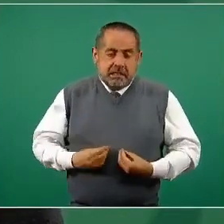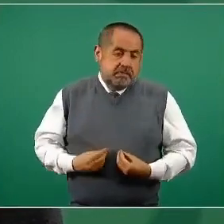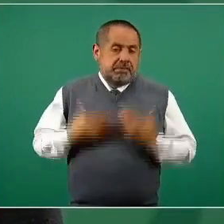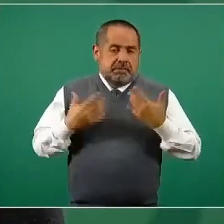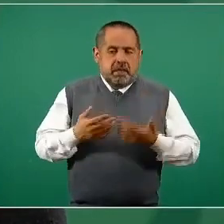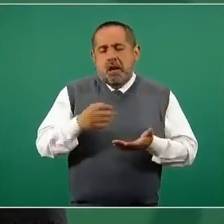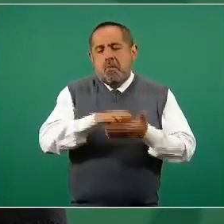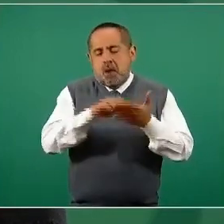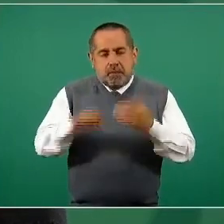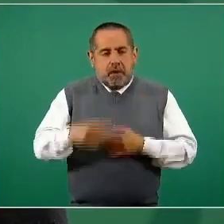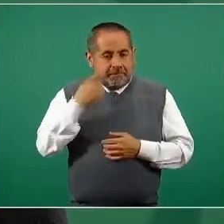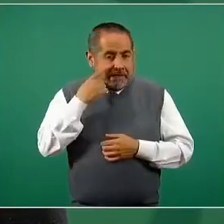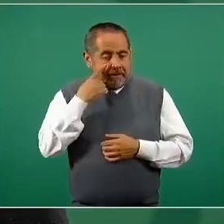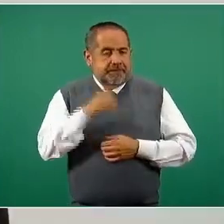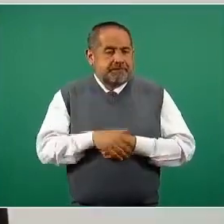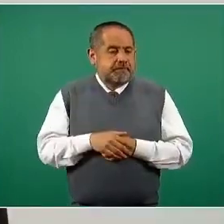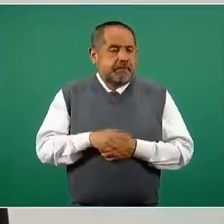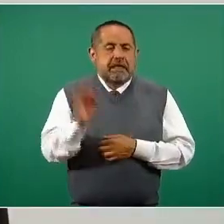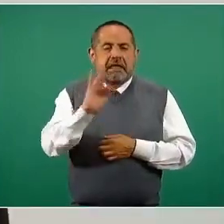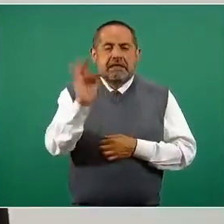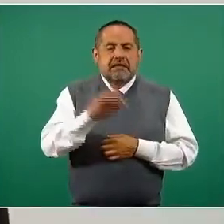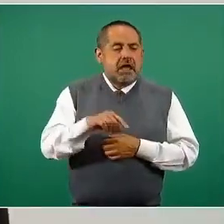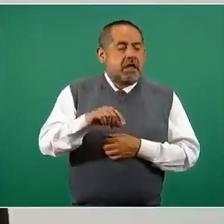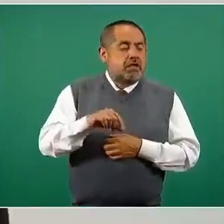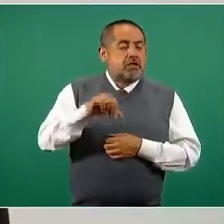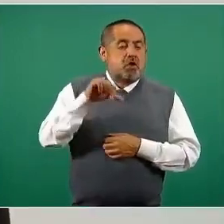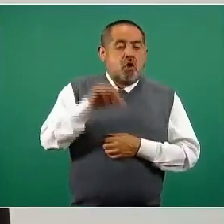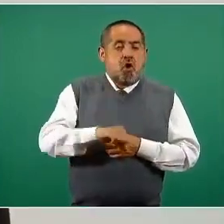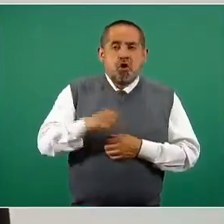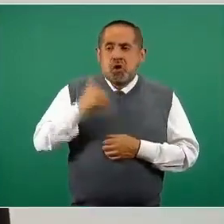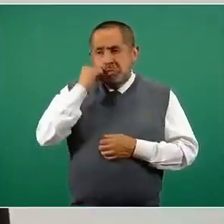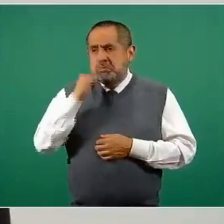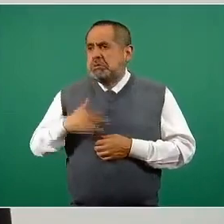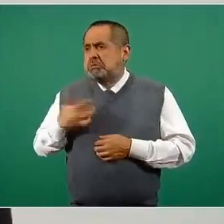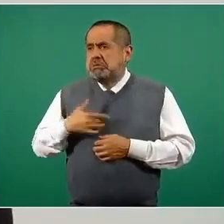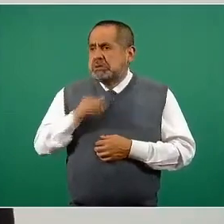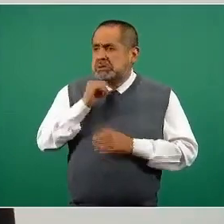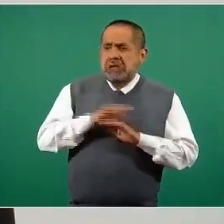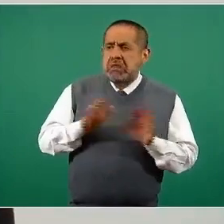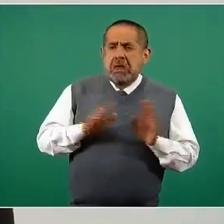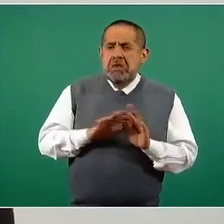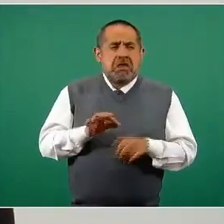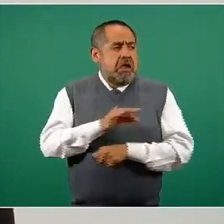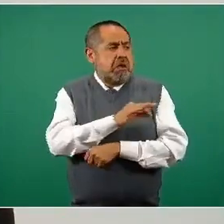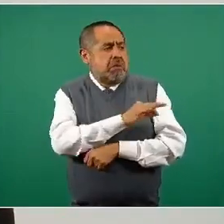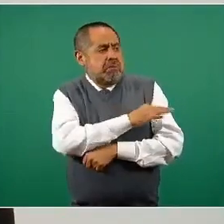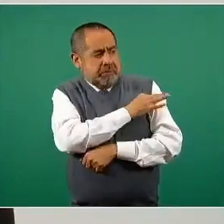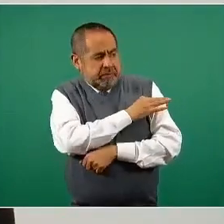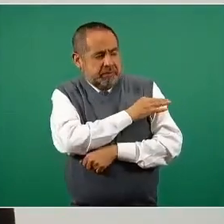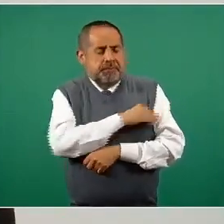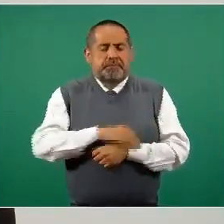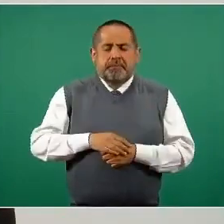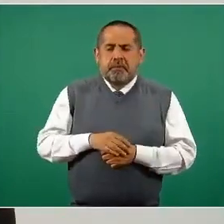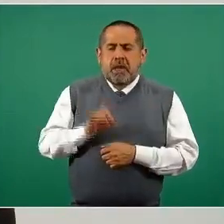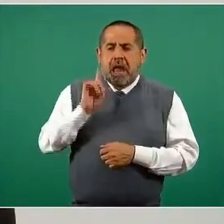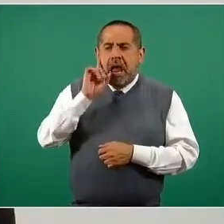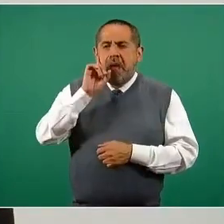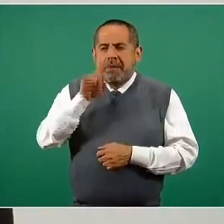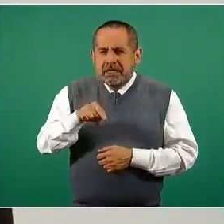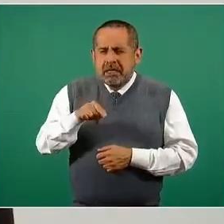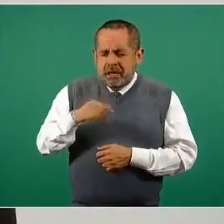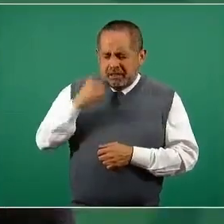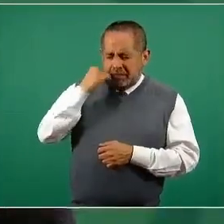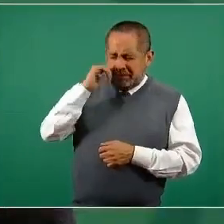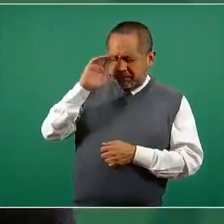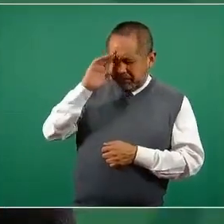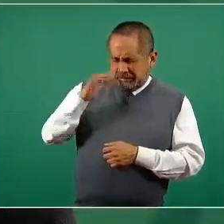una persona que se presentó a vacunar estando asintomática inicia con signos y síntomas de la enfermedad al día siguiente,